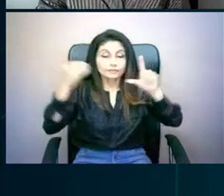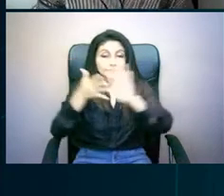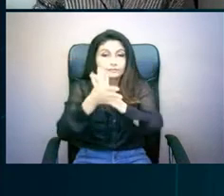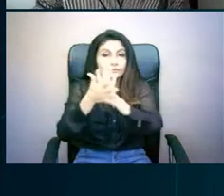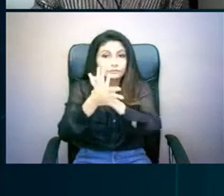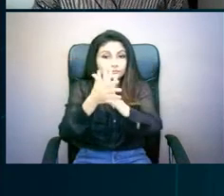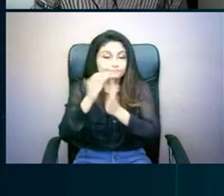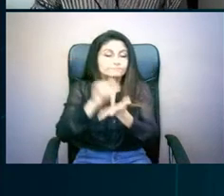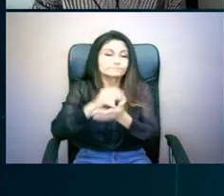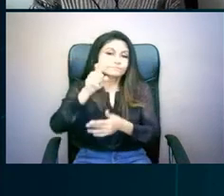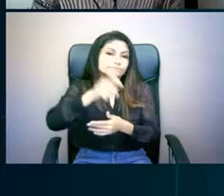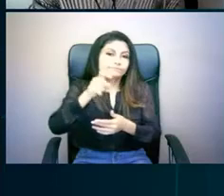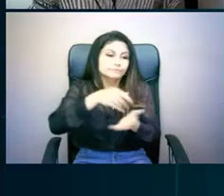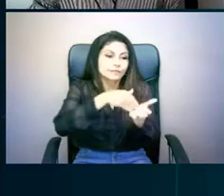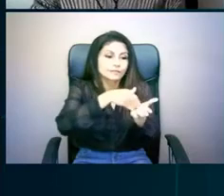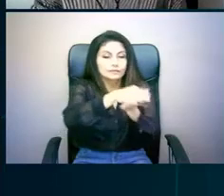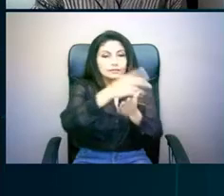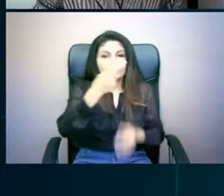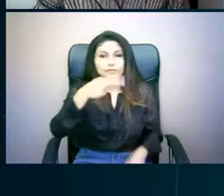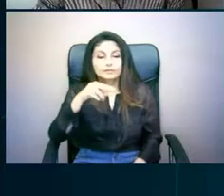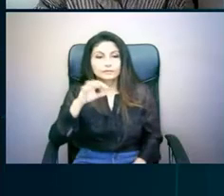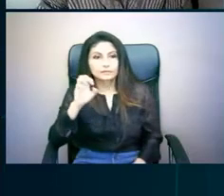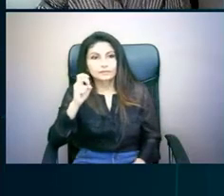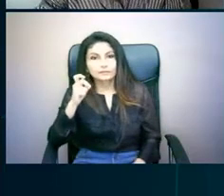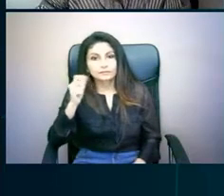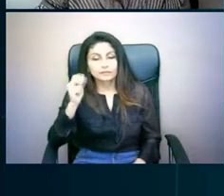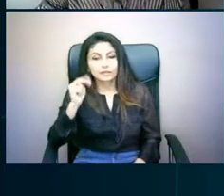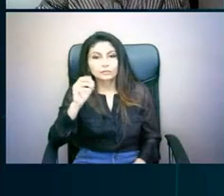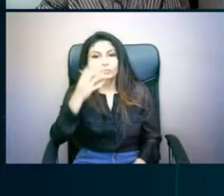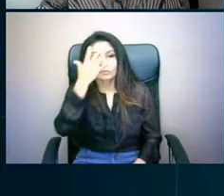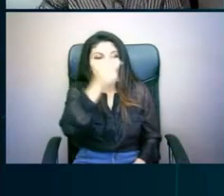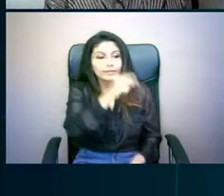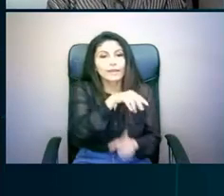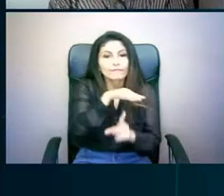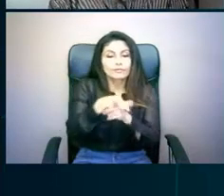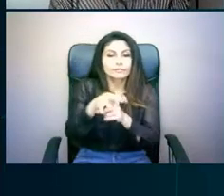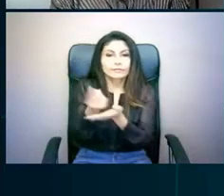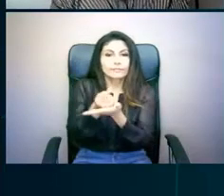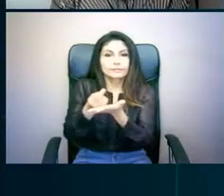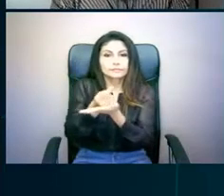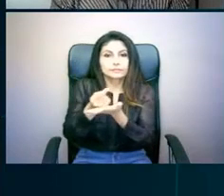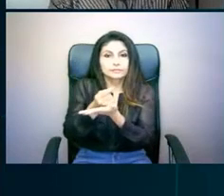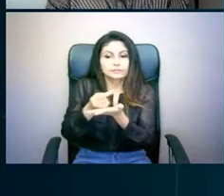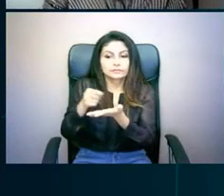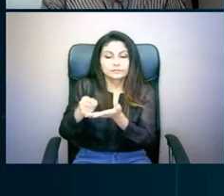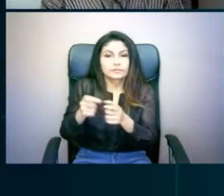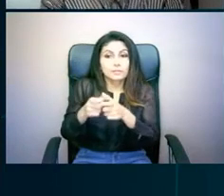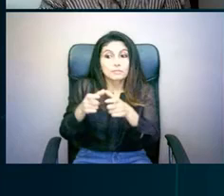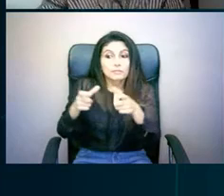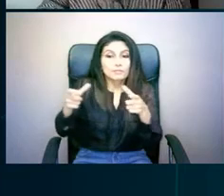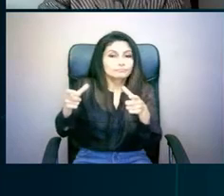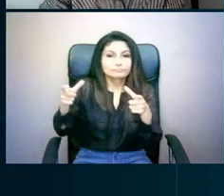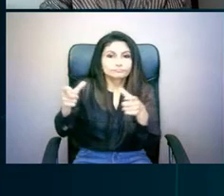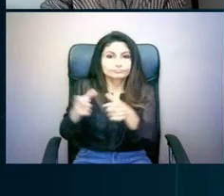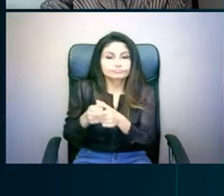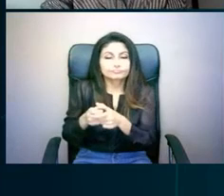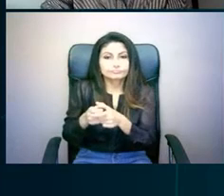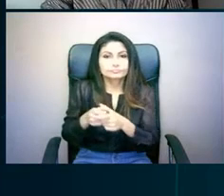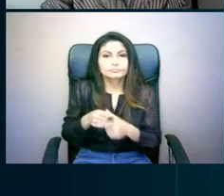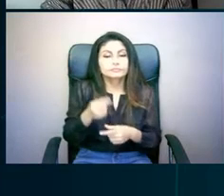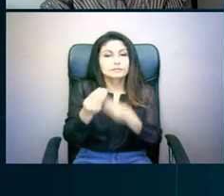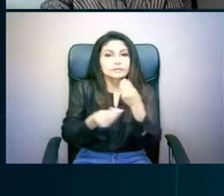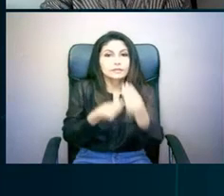para proceder con la remoción del hexano residual. Listo. Entonces ya para esta etapa